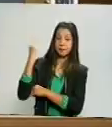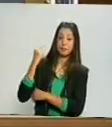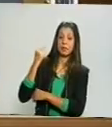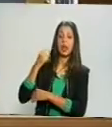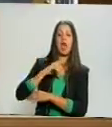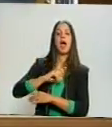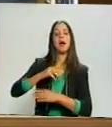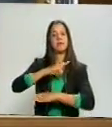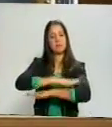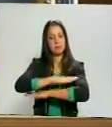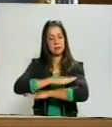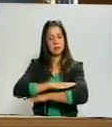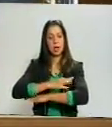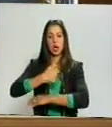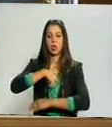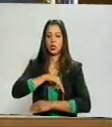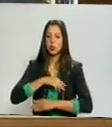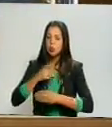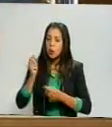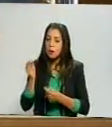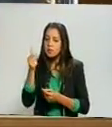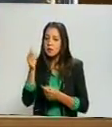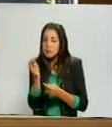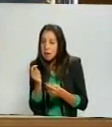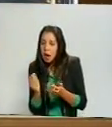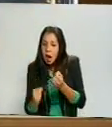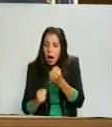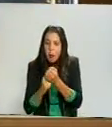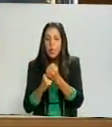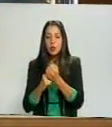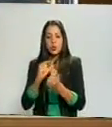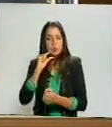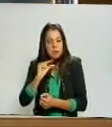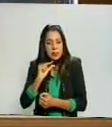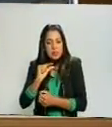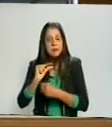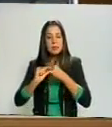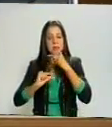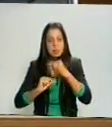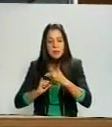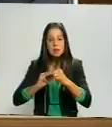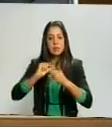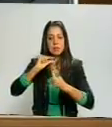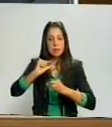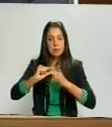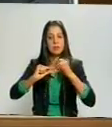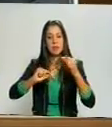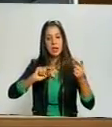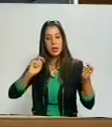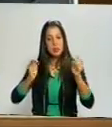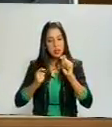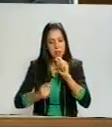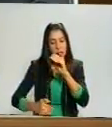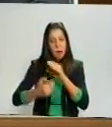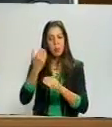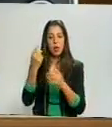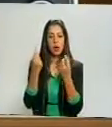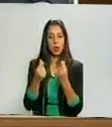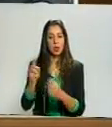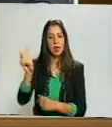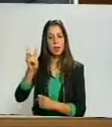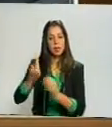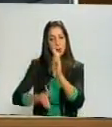arena en la contribución de la Asamblea Nacional Constituyente hacia la construcción de un nuevo modelo económico